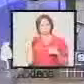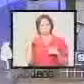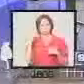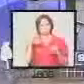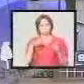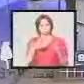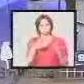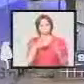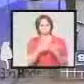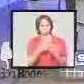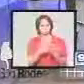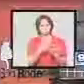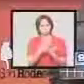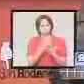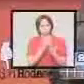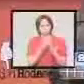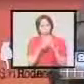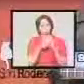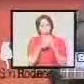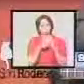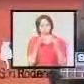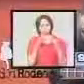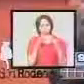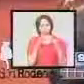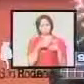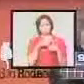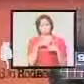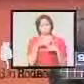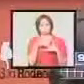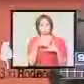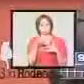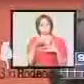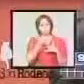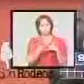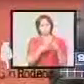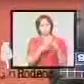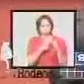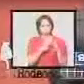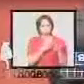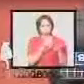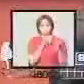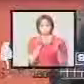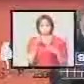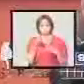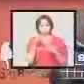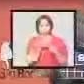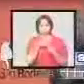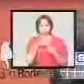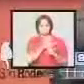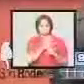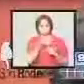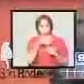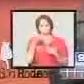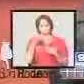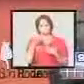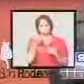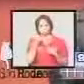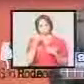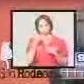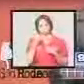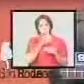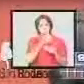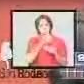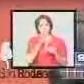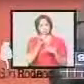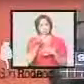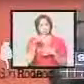llegó a solicitar un crédito de vivienda, pero ya tenía otro crédito, no necesariamente con nosotros, puede ser en cualquier otro banco, por 10